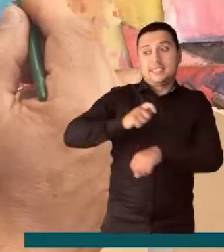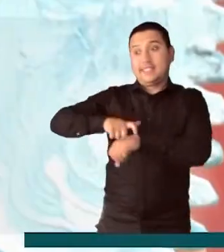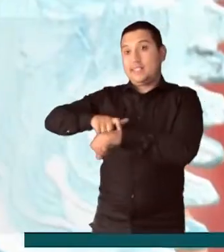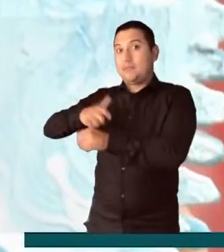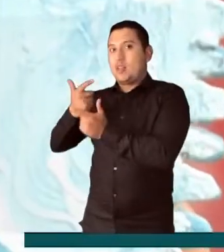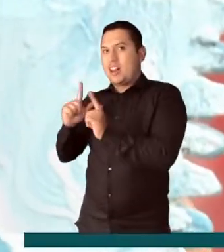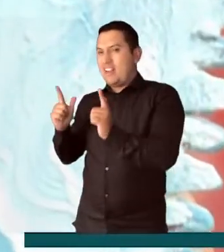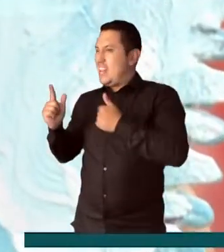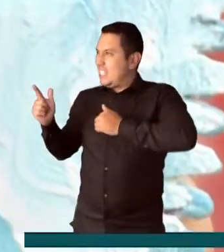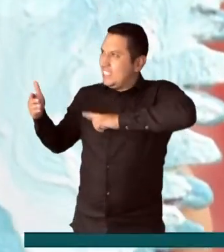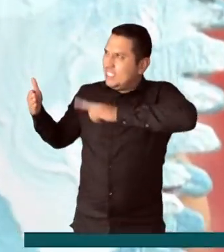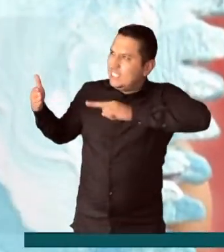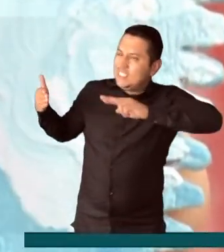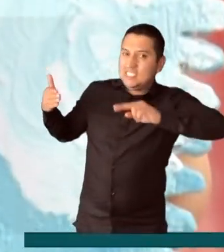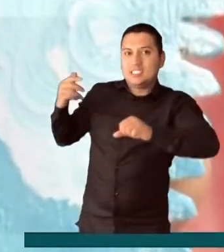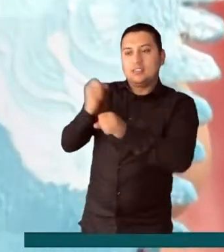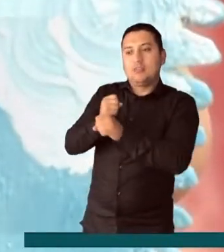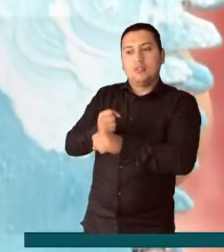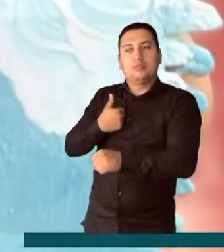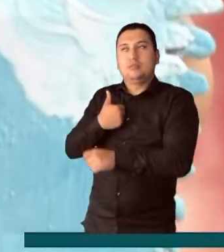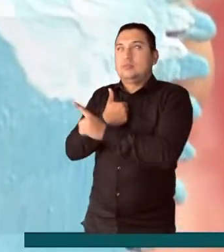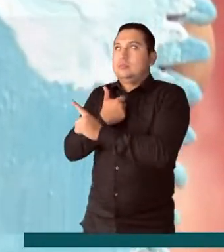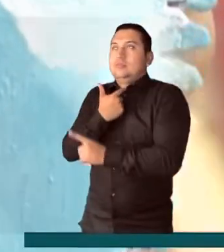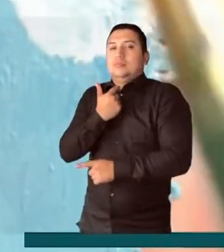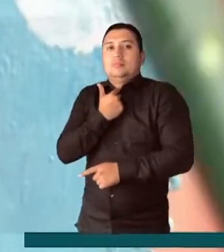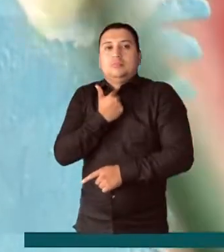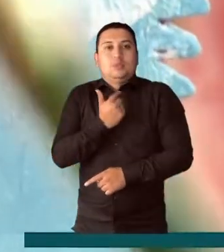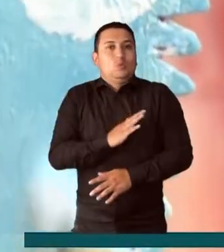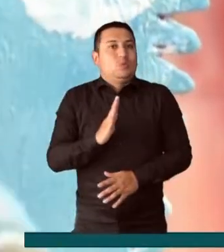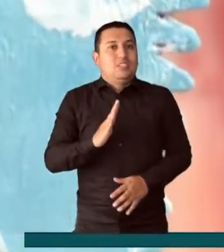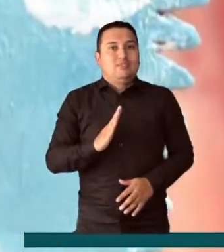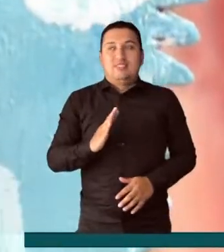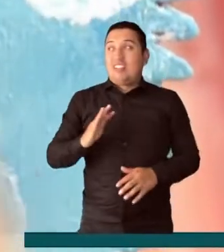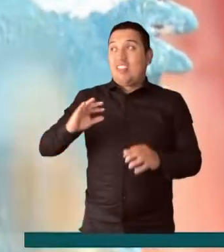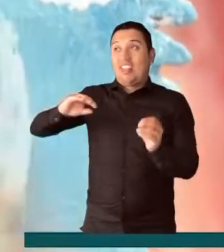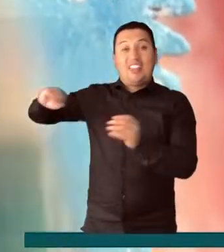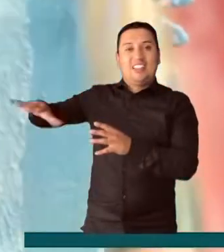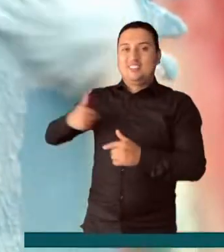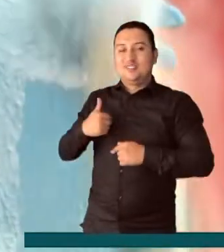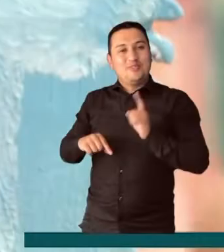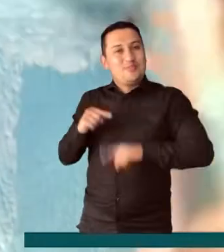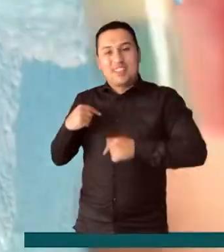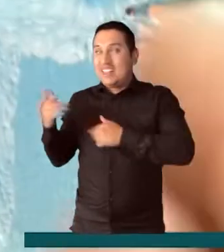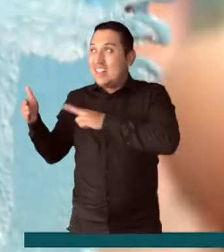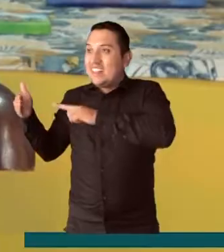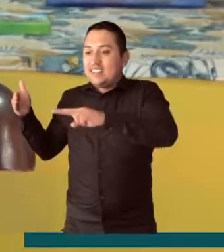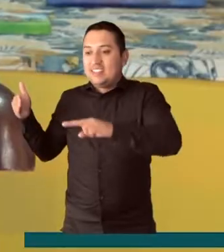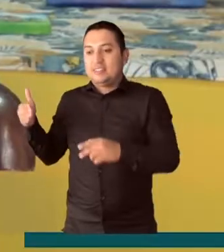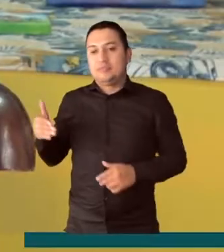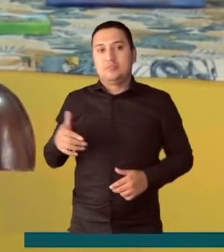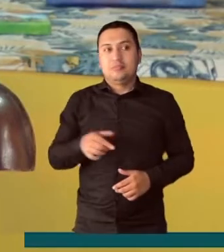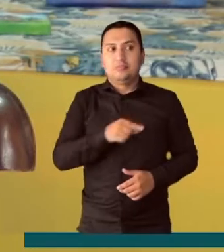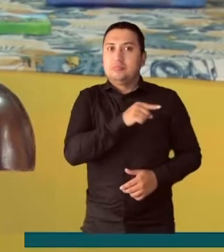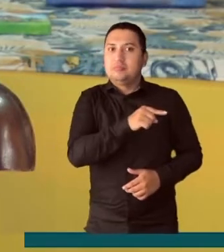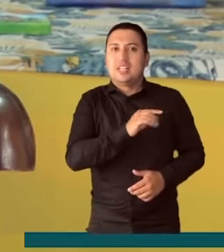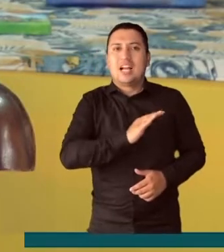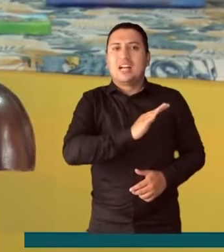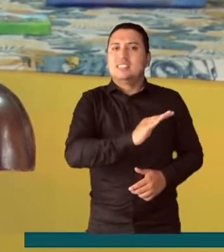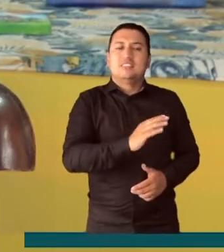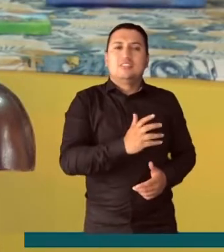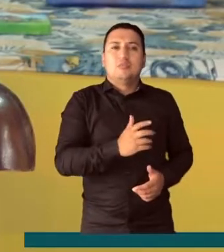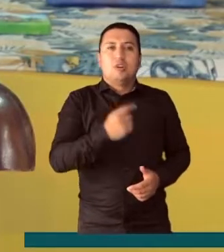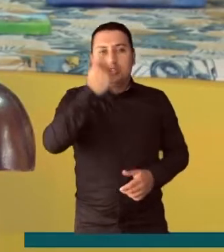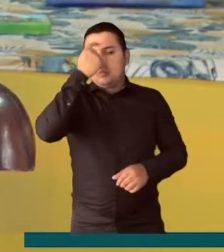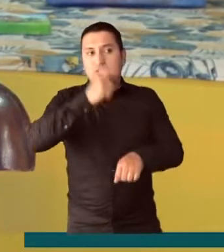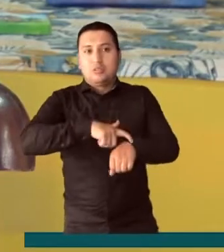libres, darle lo más duro que pueda a la pintura, porque es una pasión que no la puedo dejar. Para él no es ningún